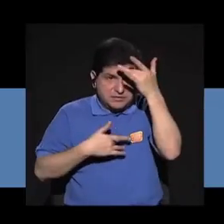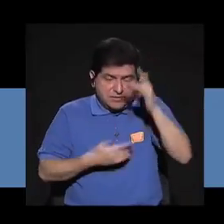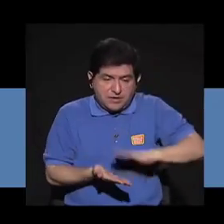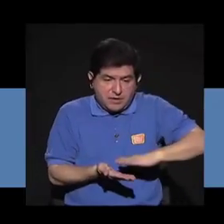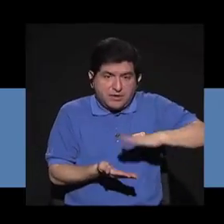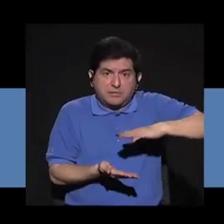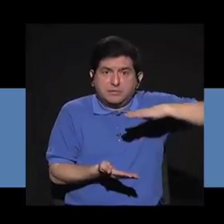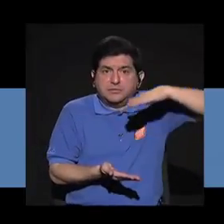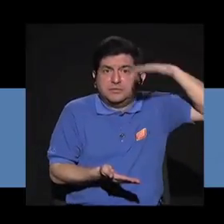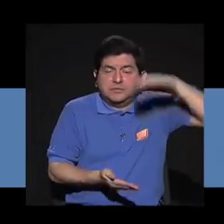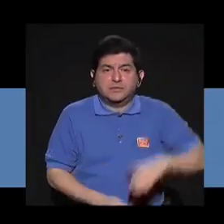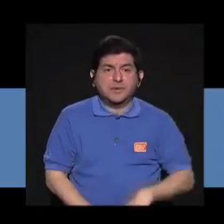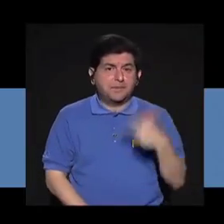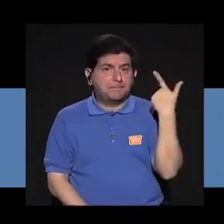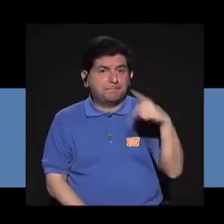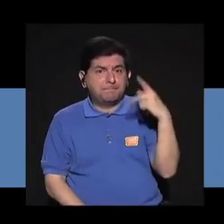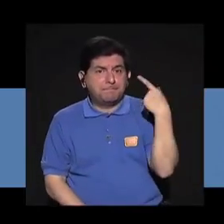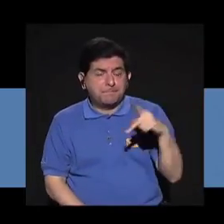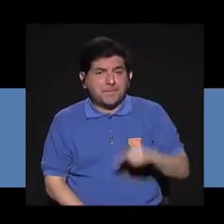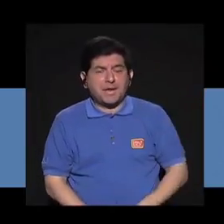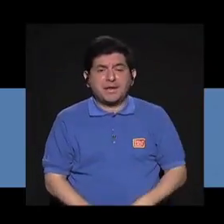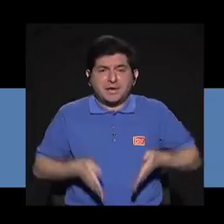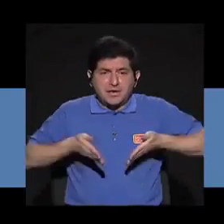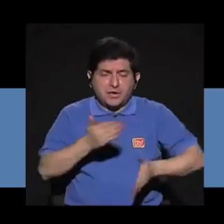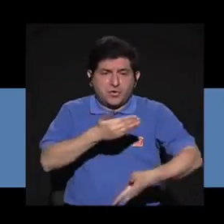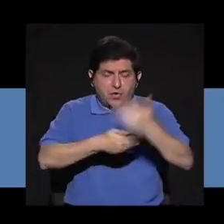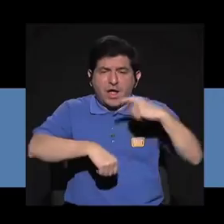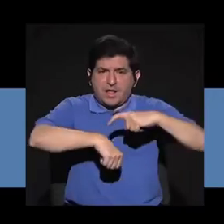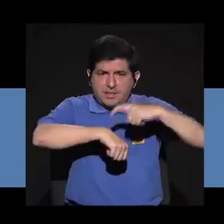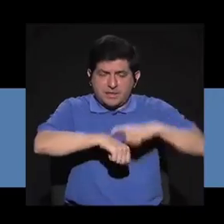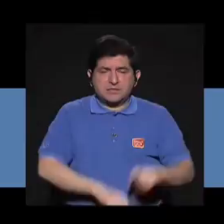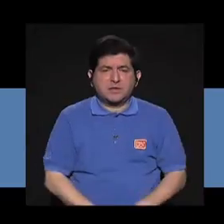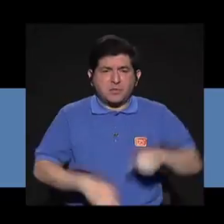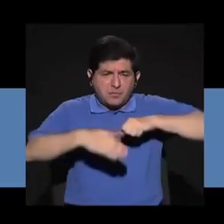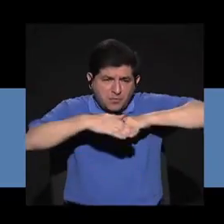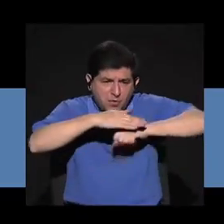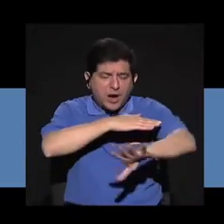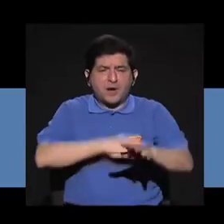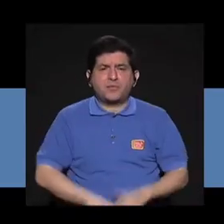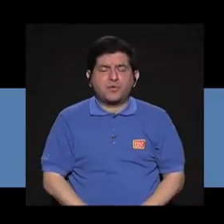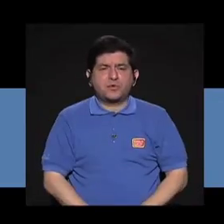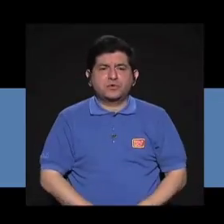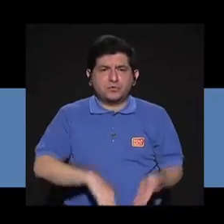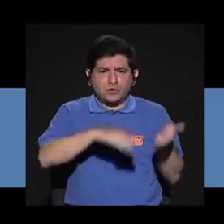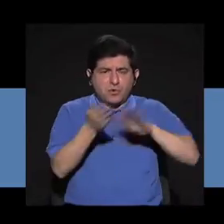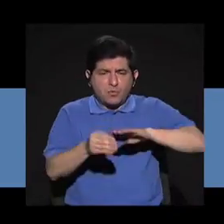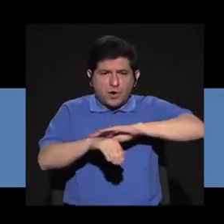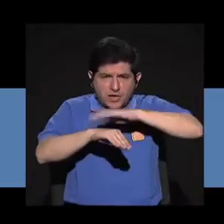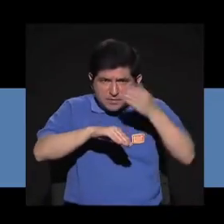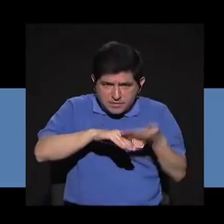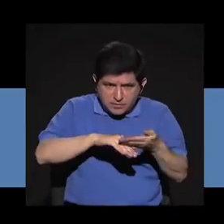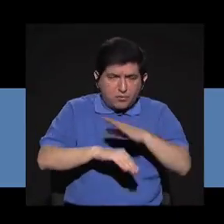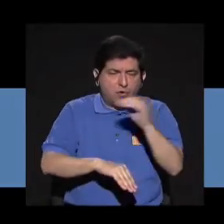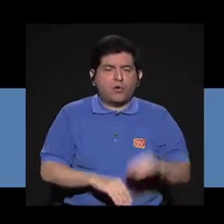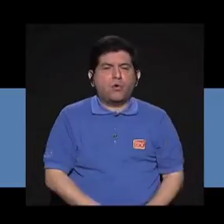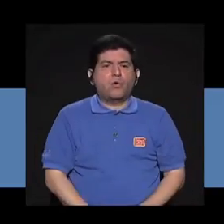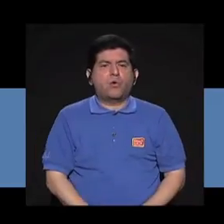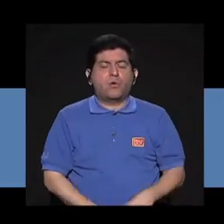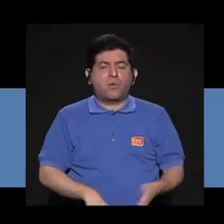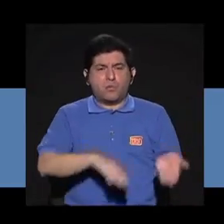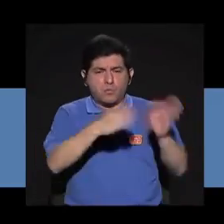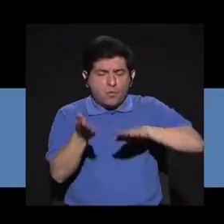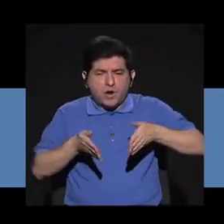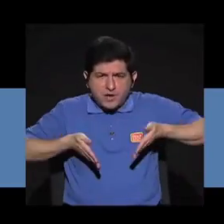aumenta significativamente el riesgo de nacimientos prematuros, abortos, muertes fetales o muerte del